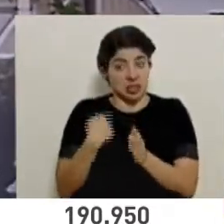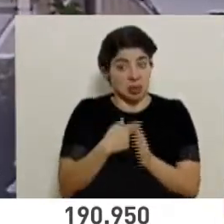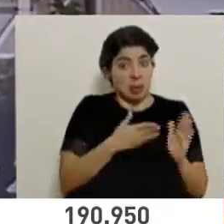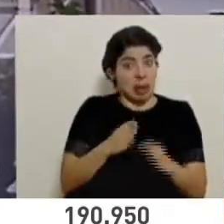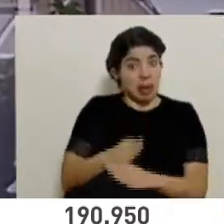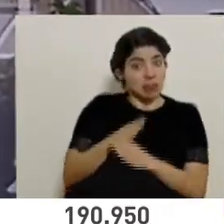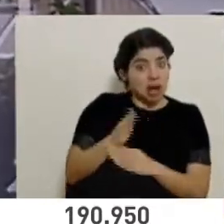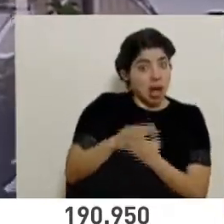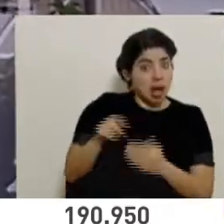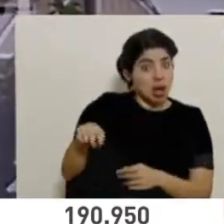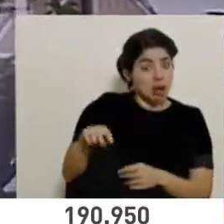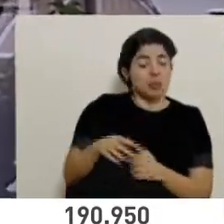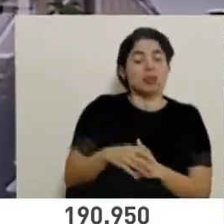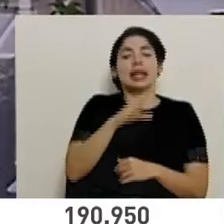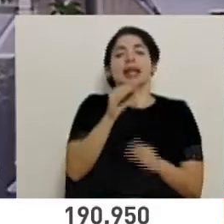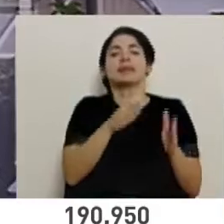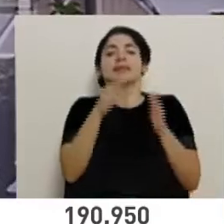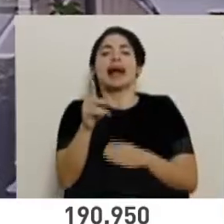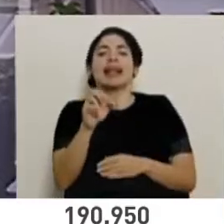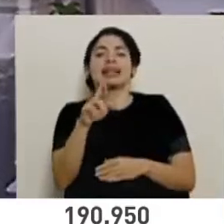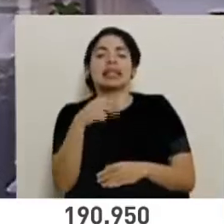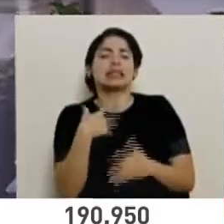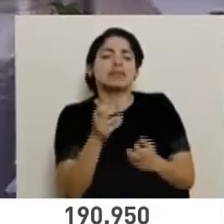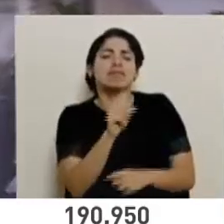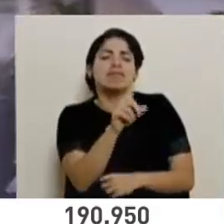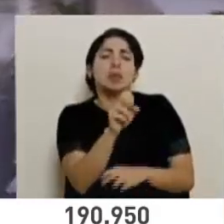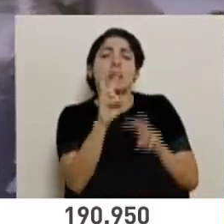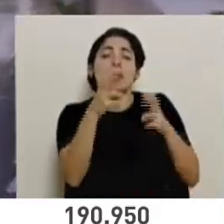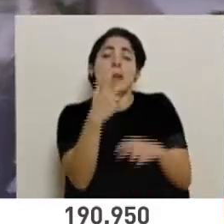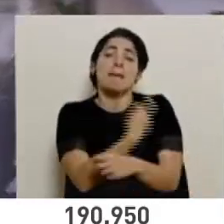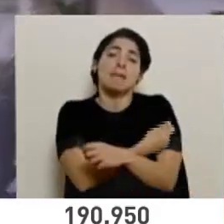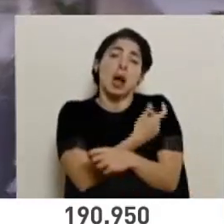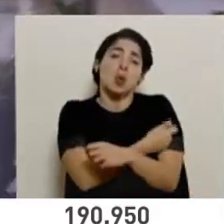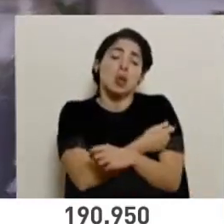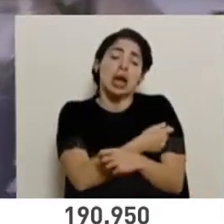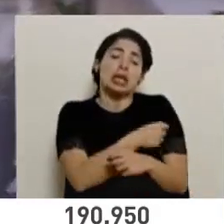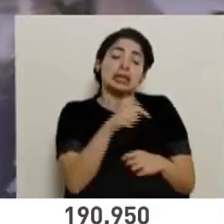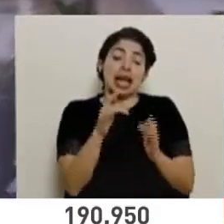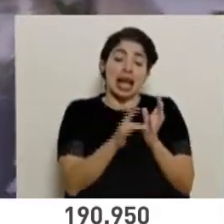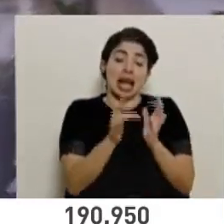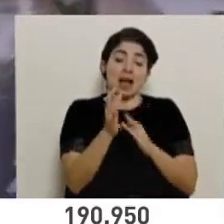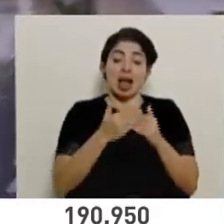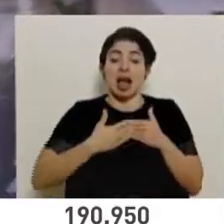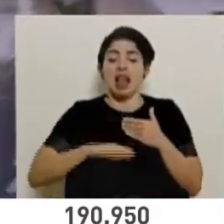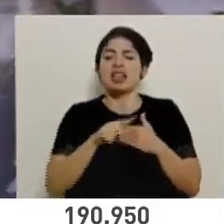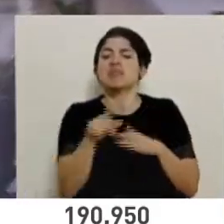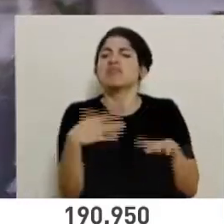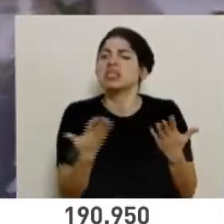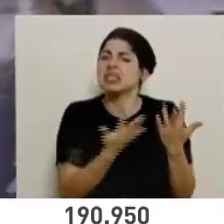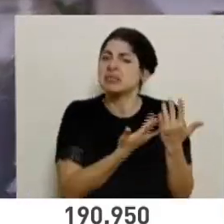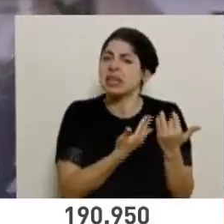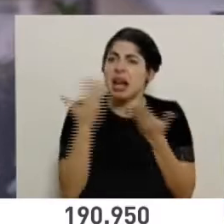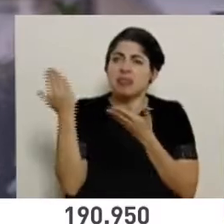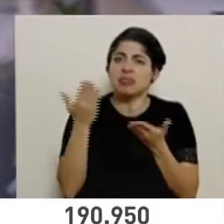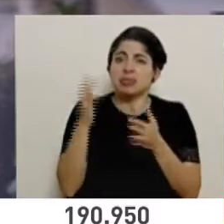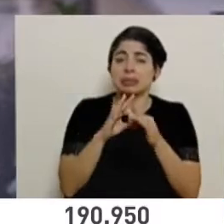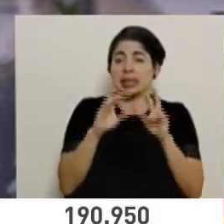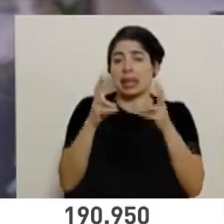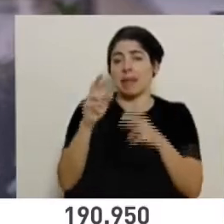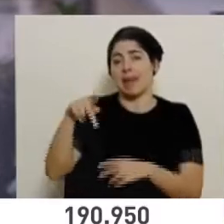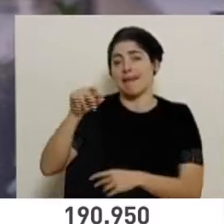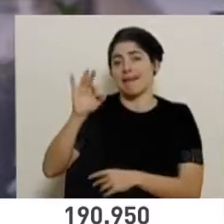por esa línea. Y para don Alexander, quería preguntarle con el caso de las vacunas, a partir de abril, ¿qué expectativa tenemos de entrega, sobre todo con el caso de